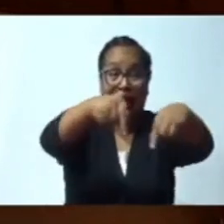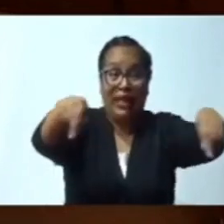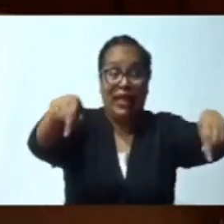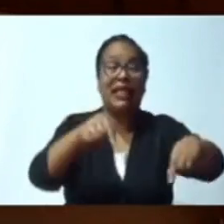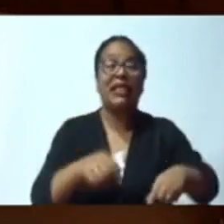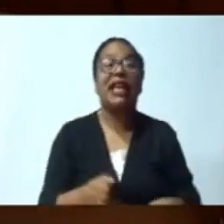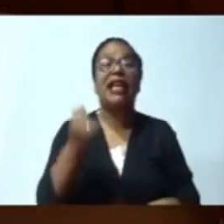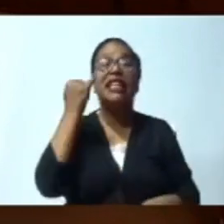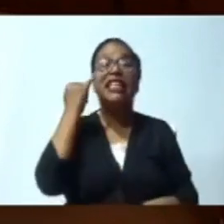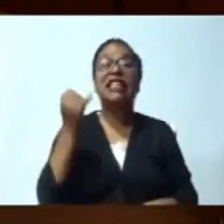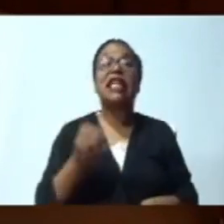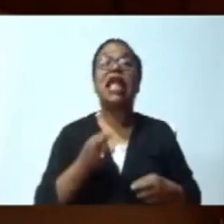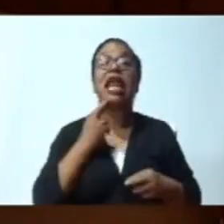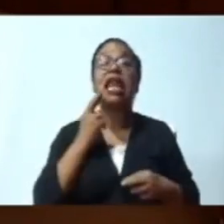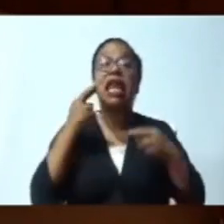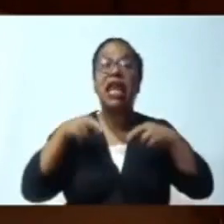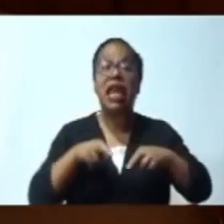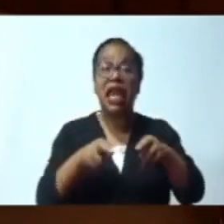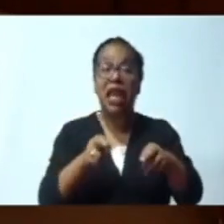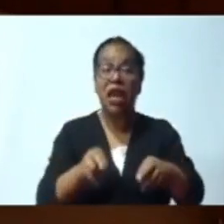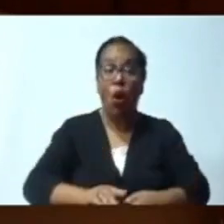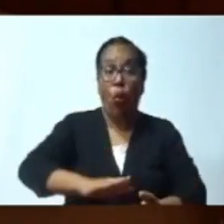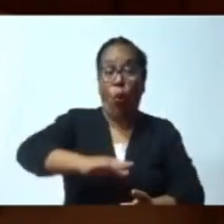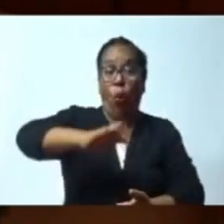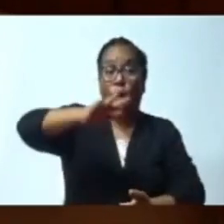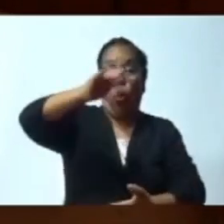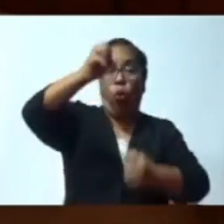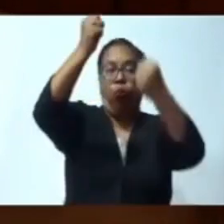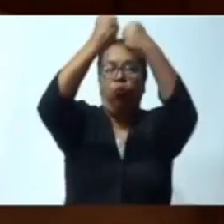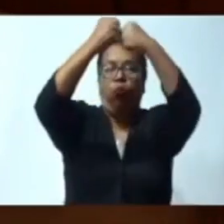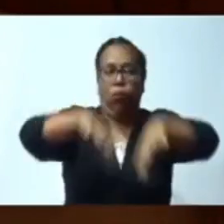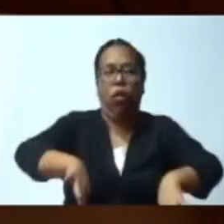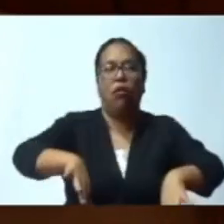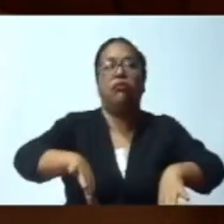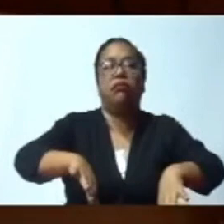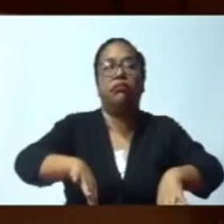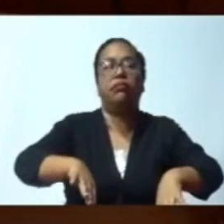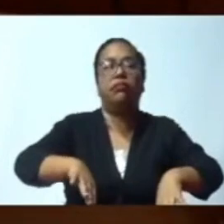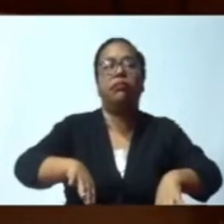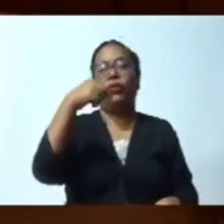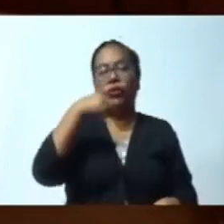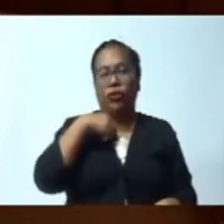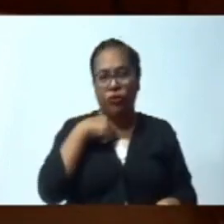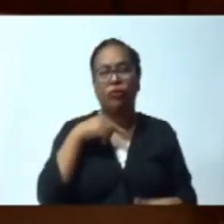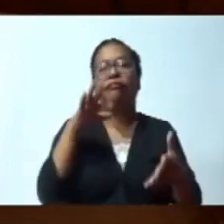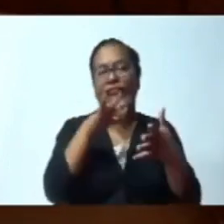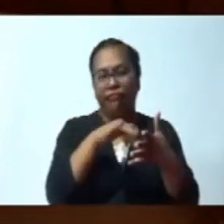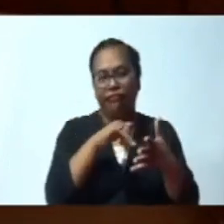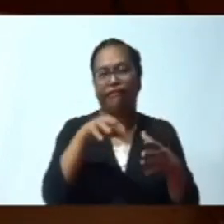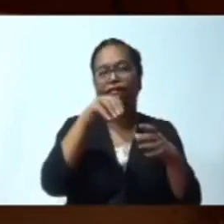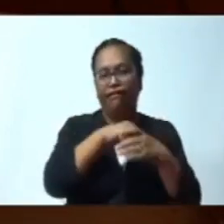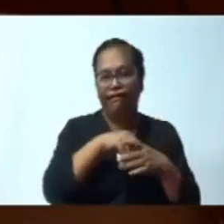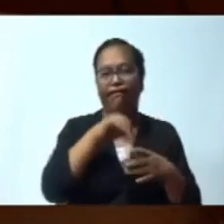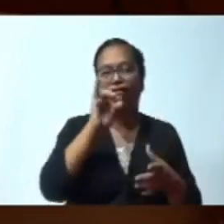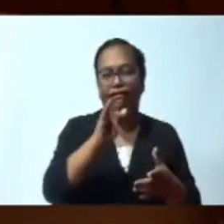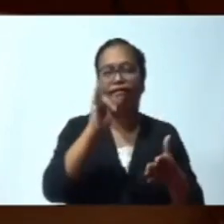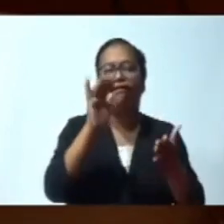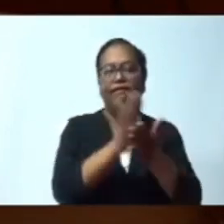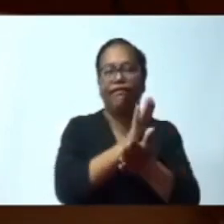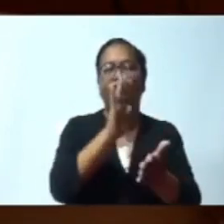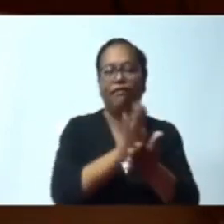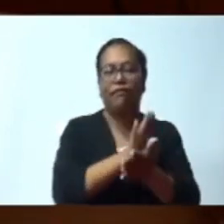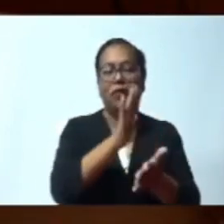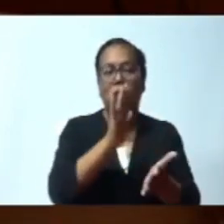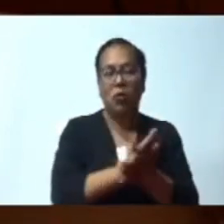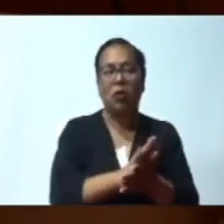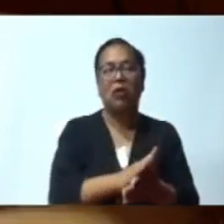río cuando crece. Yo estudié en esa escuela y pasé todas las dificultades del mundo. El último grado